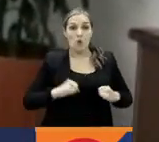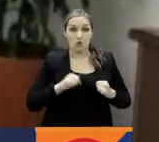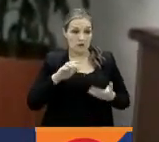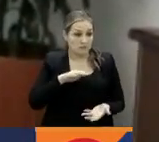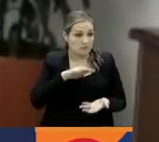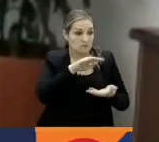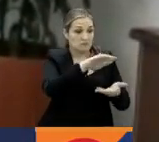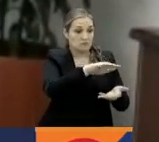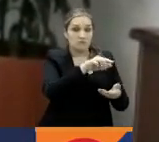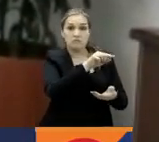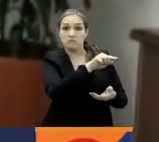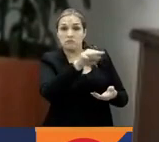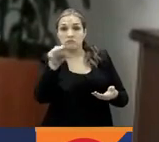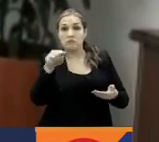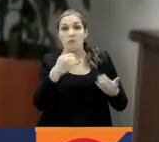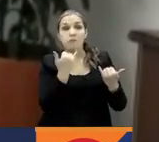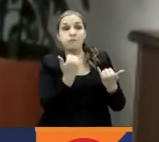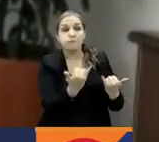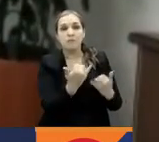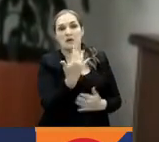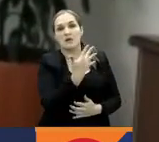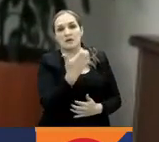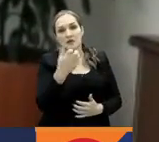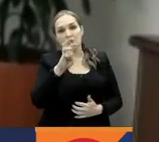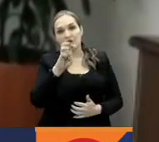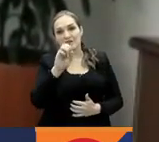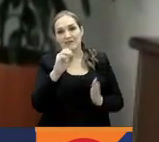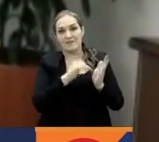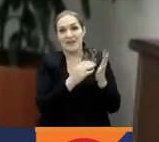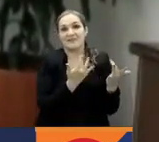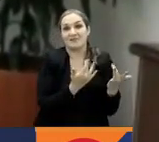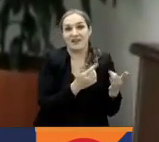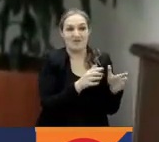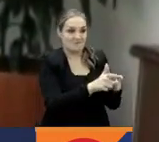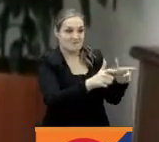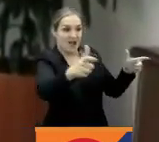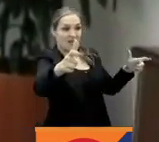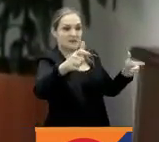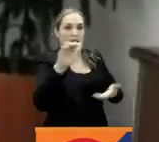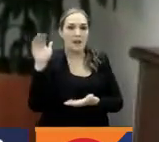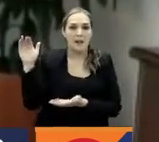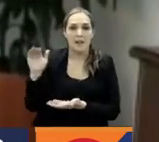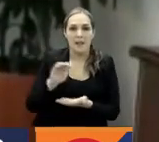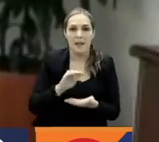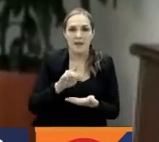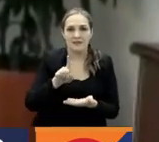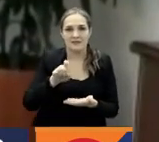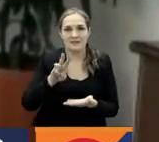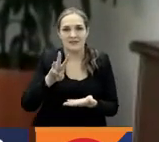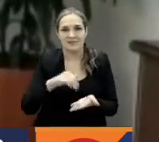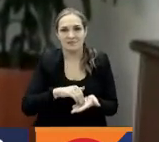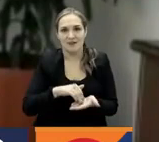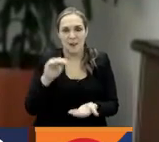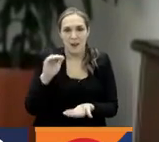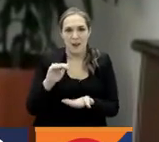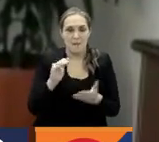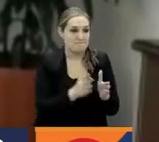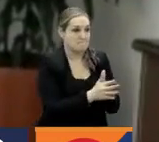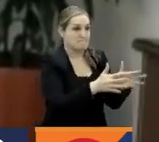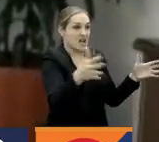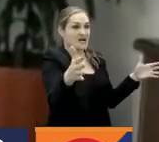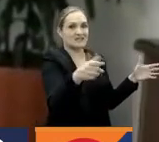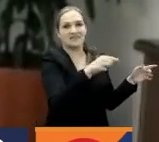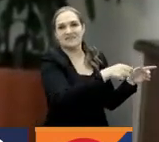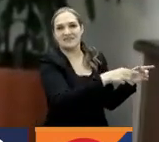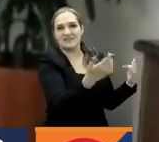son hasta 580.000 las personas que estaban en espera de su segunda dosis. Estas 63.000 que nos llegaron las